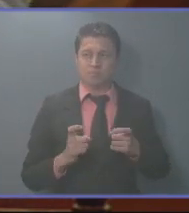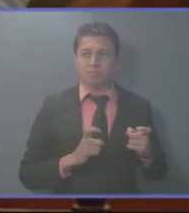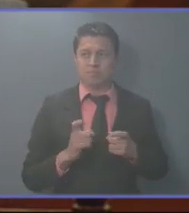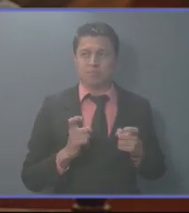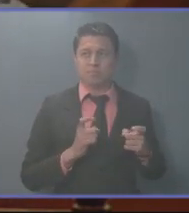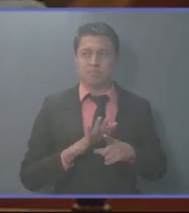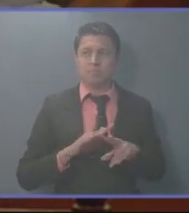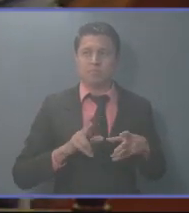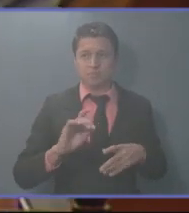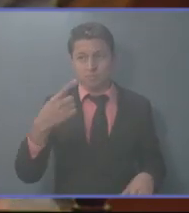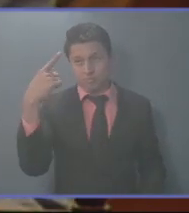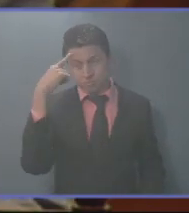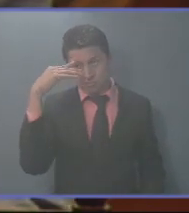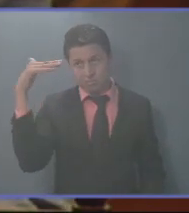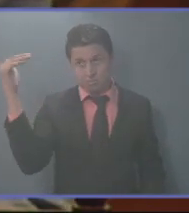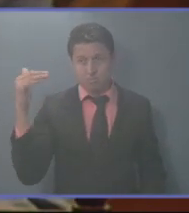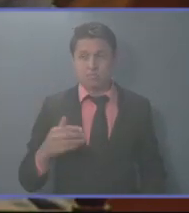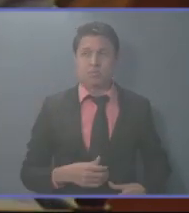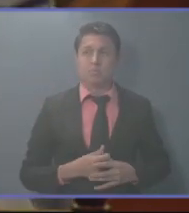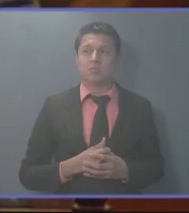manipulación política,